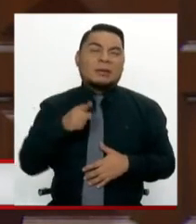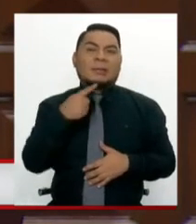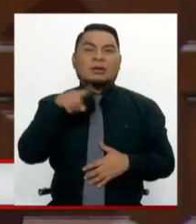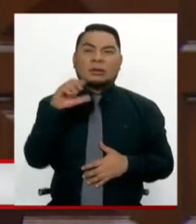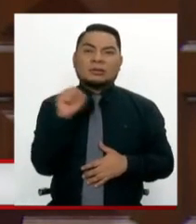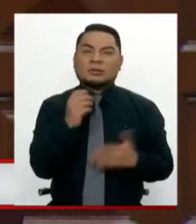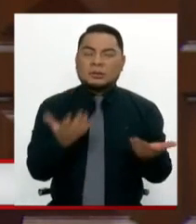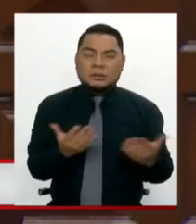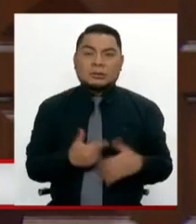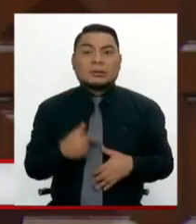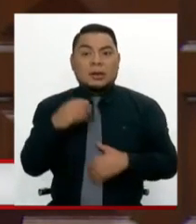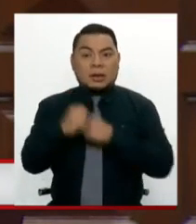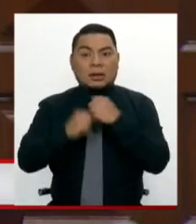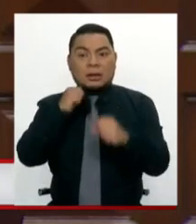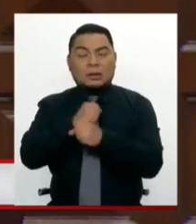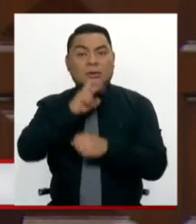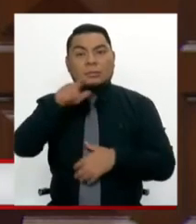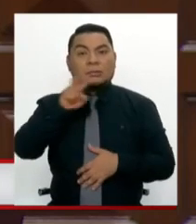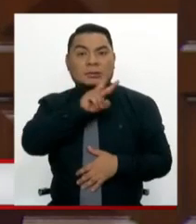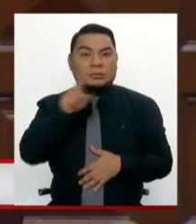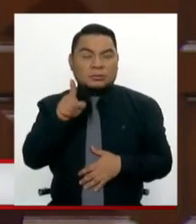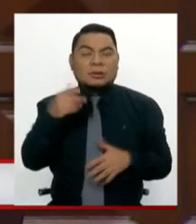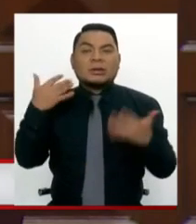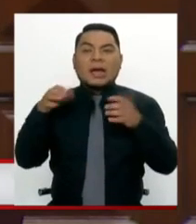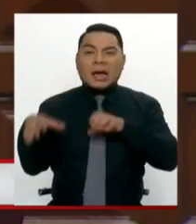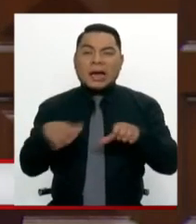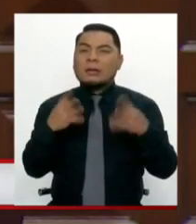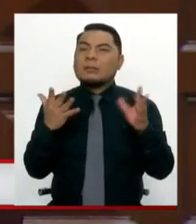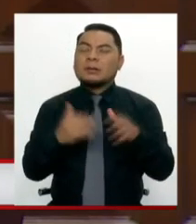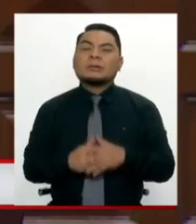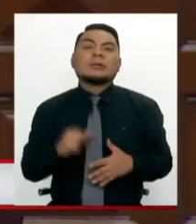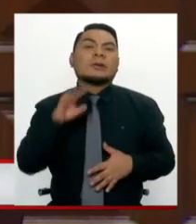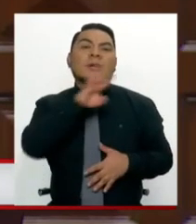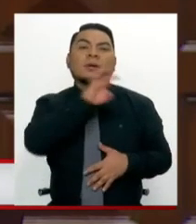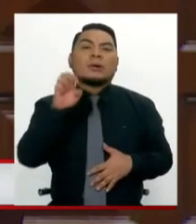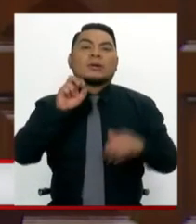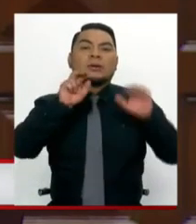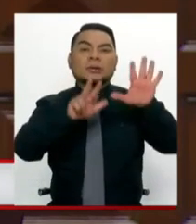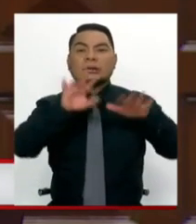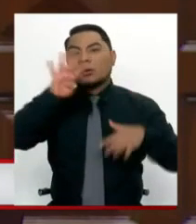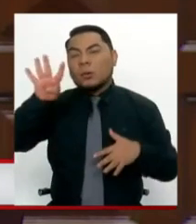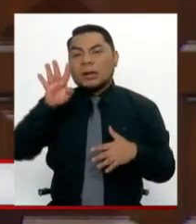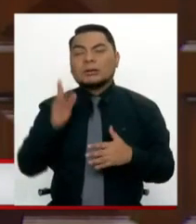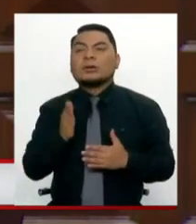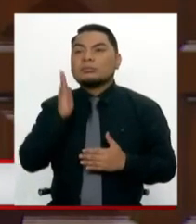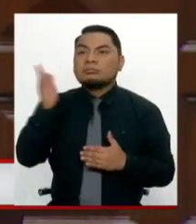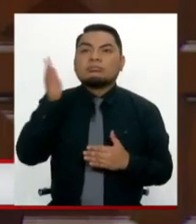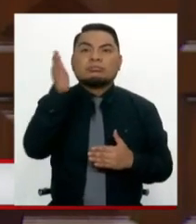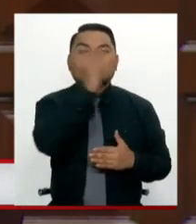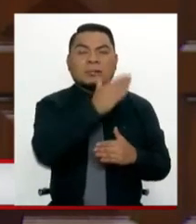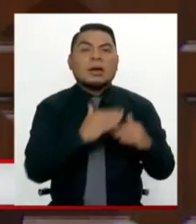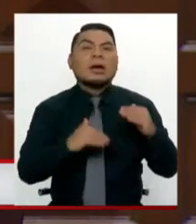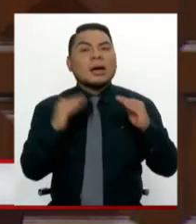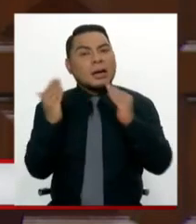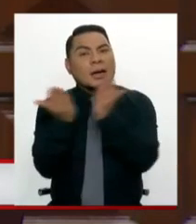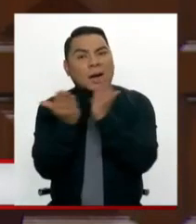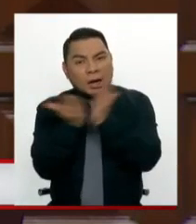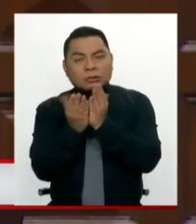soles. En el 2021, hemos realizado un total de 484 intervenciones de